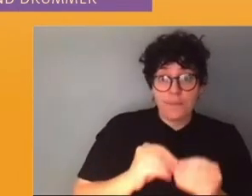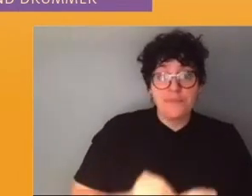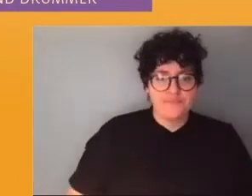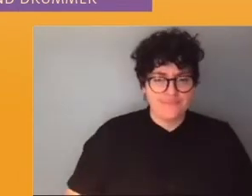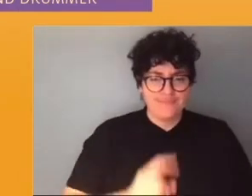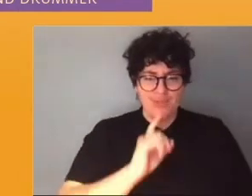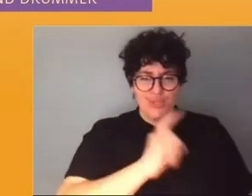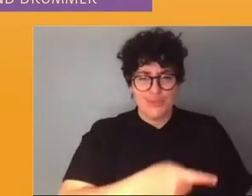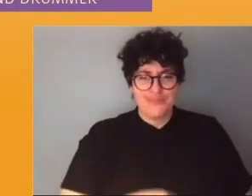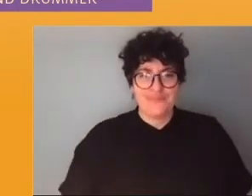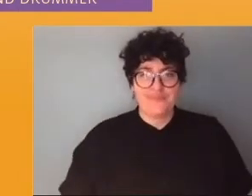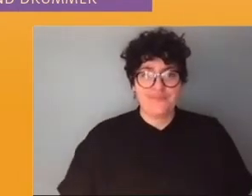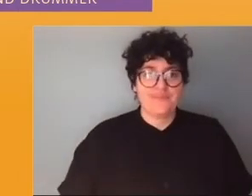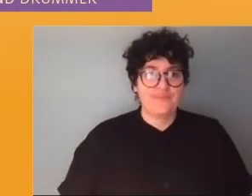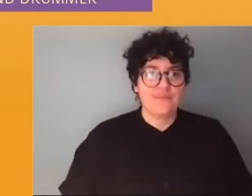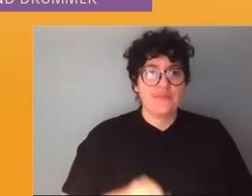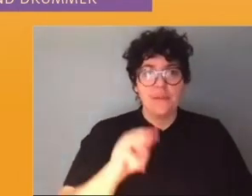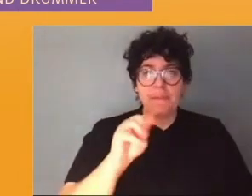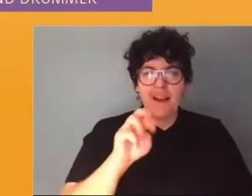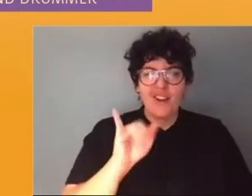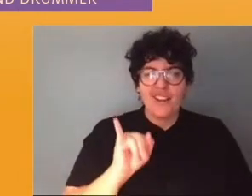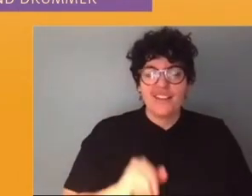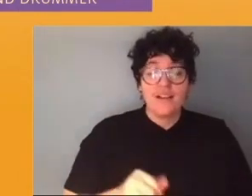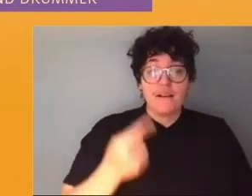Creo que para mí,